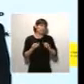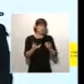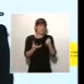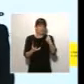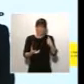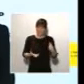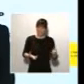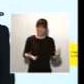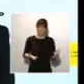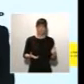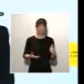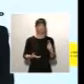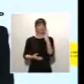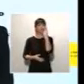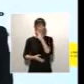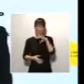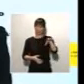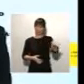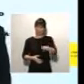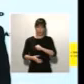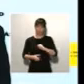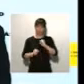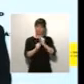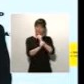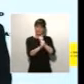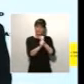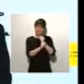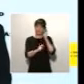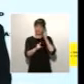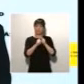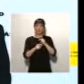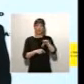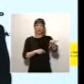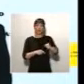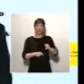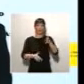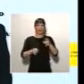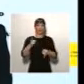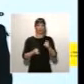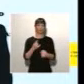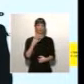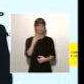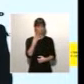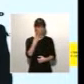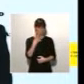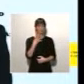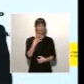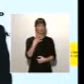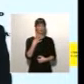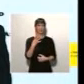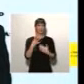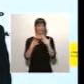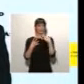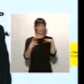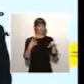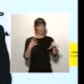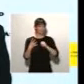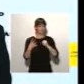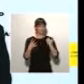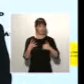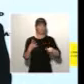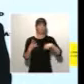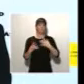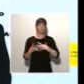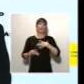compra, estamos trabajando para la adquisición de cuatro robots que nos permitirían tener unas capacidades de hacer 80